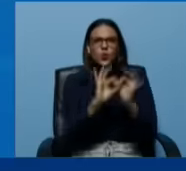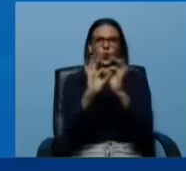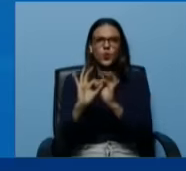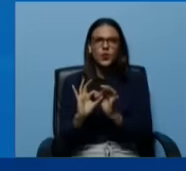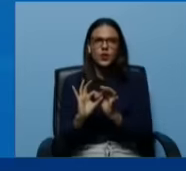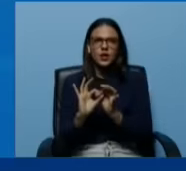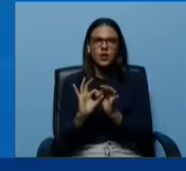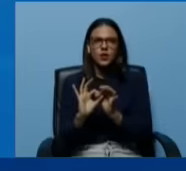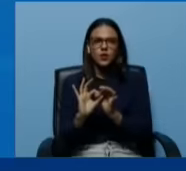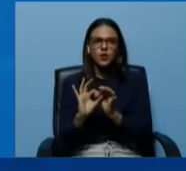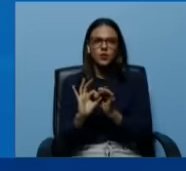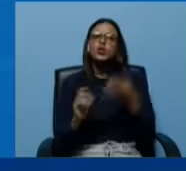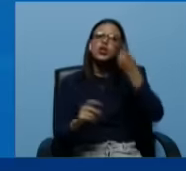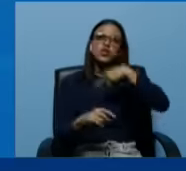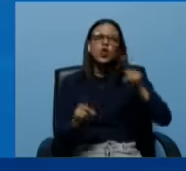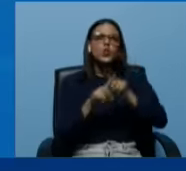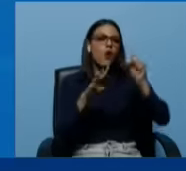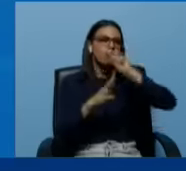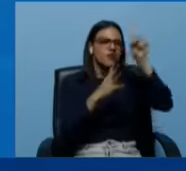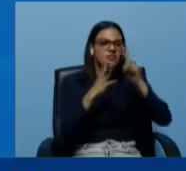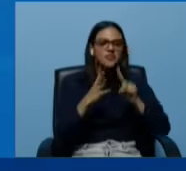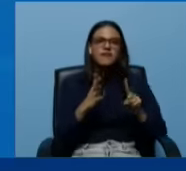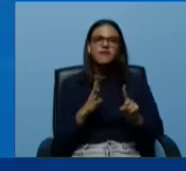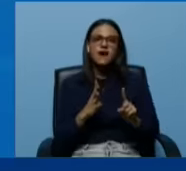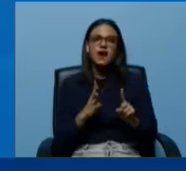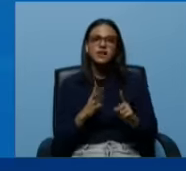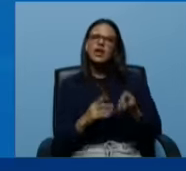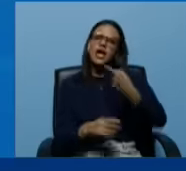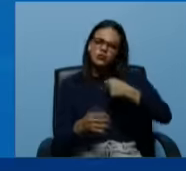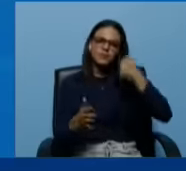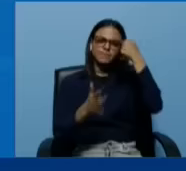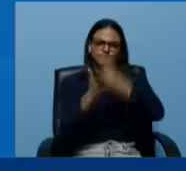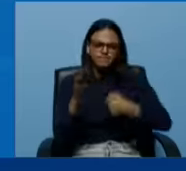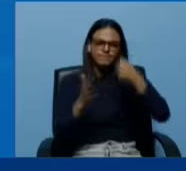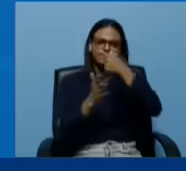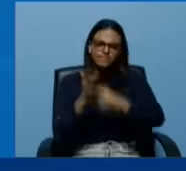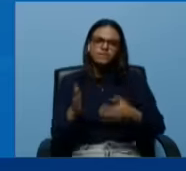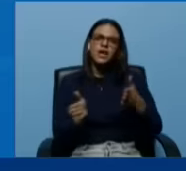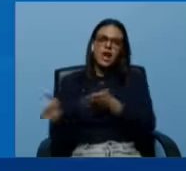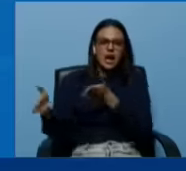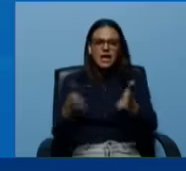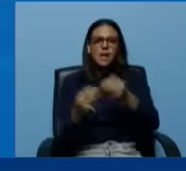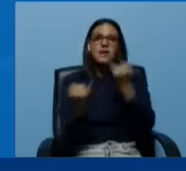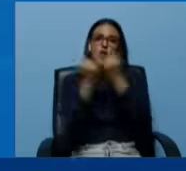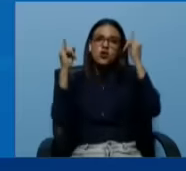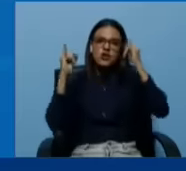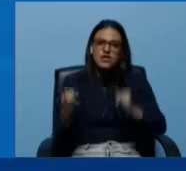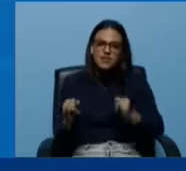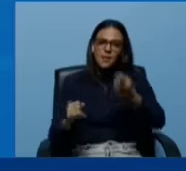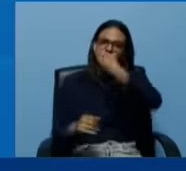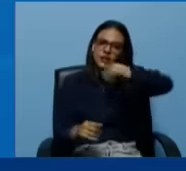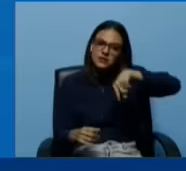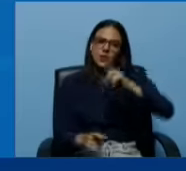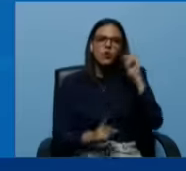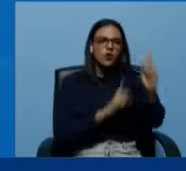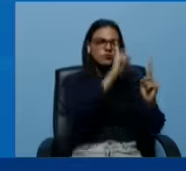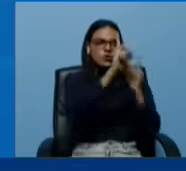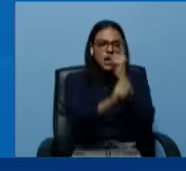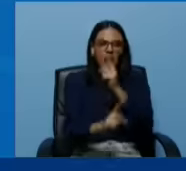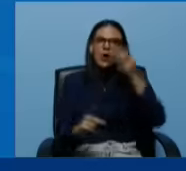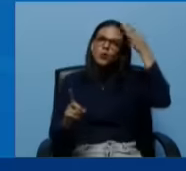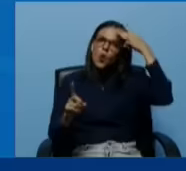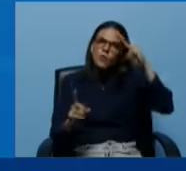en la diversidad, para seguir perseverando en el camino de la independencia y la soberanía, del patriotismo